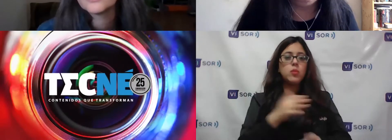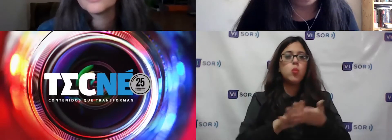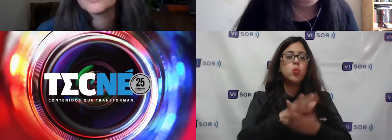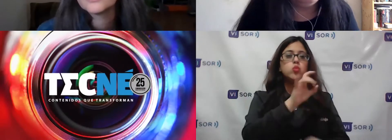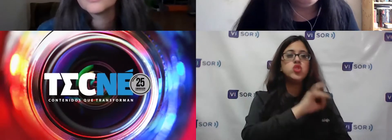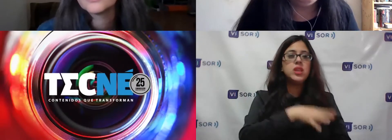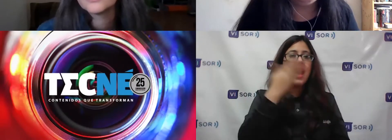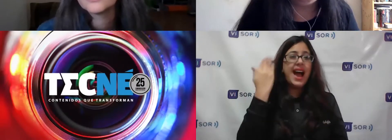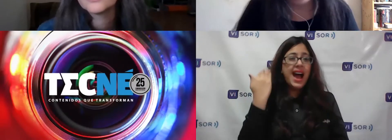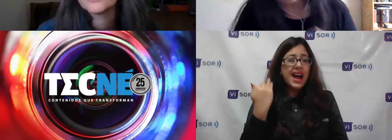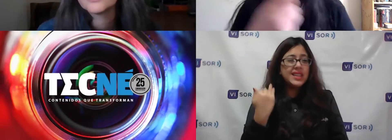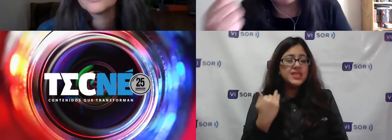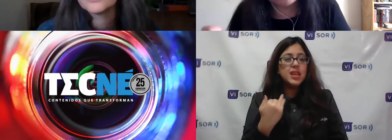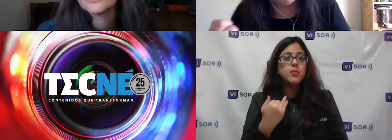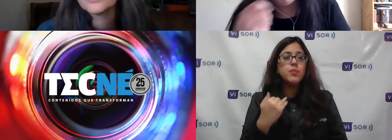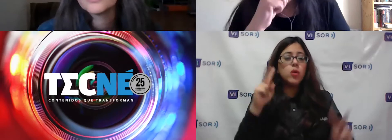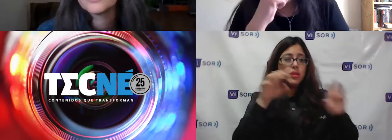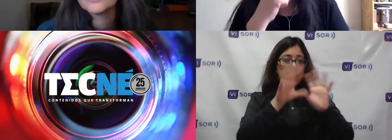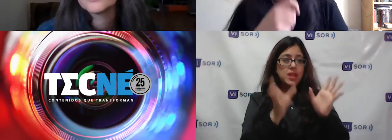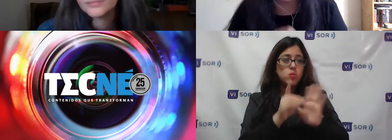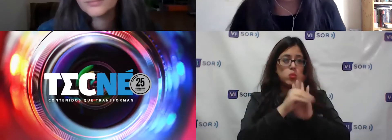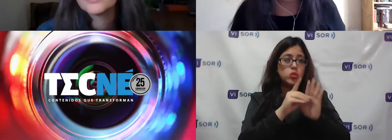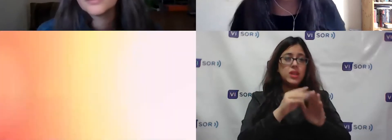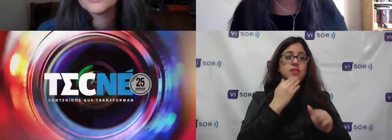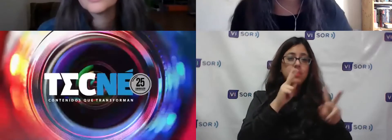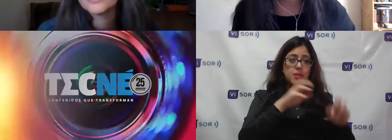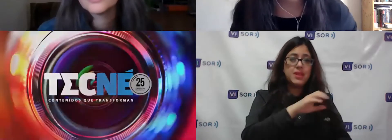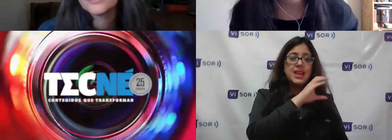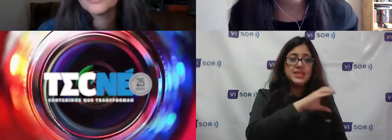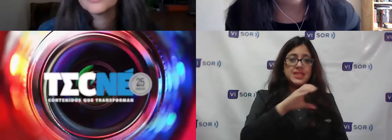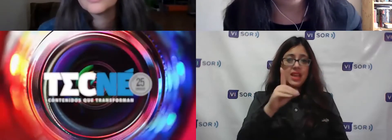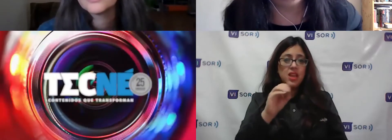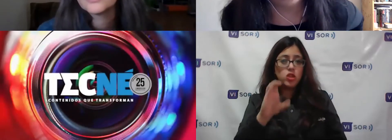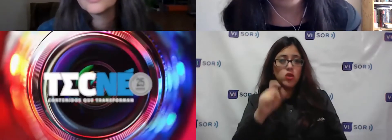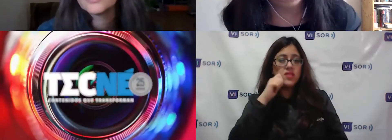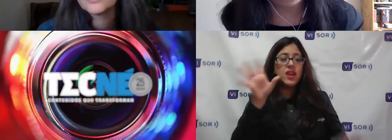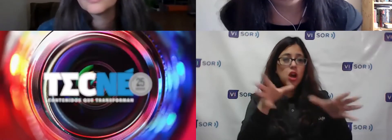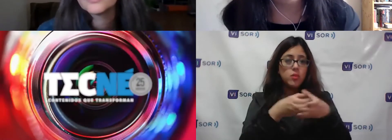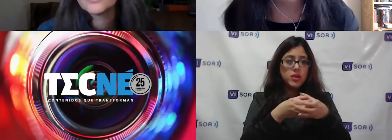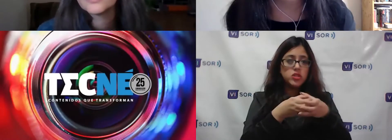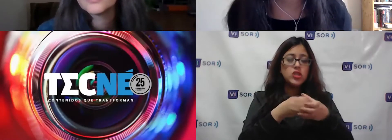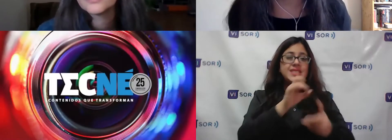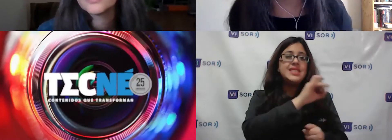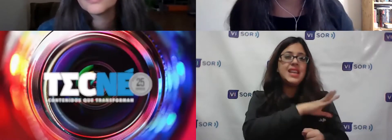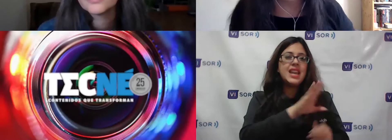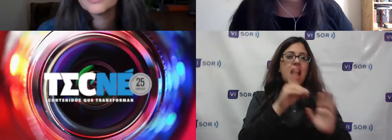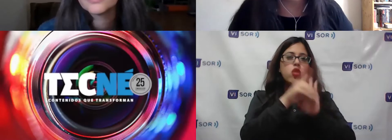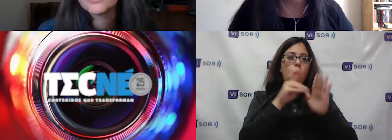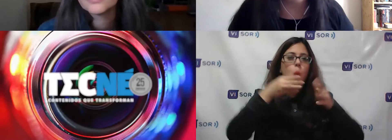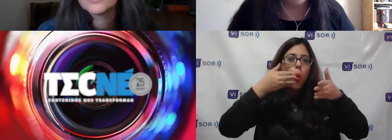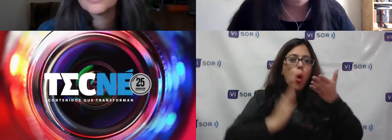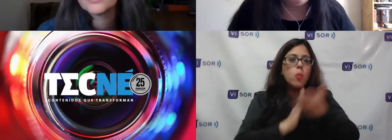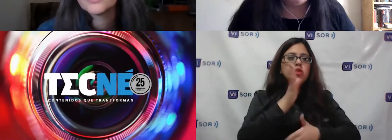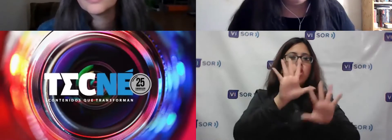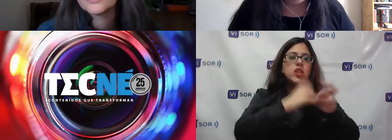rato en el mundo documental y solo league ahora acs doc de alguna manera se seduce la corporación chilena del documental que nació hace 10 años y que cuyo